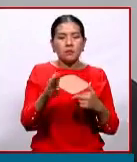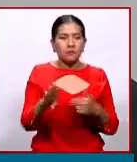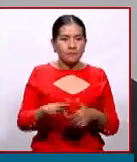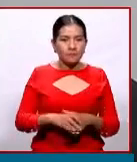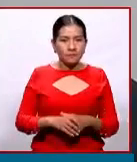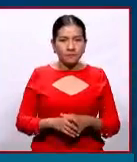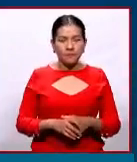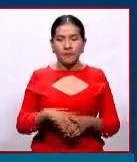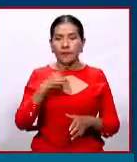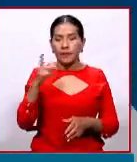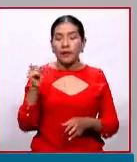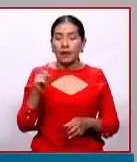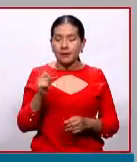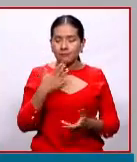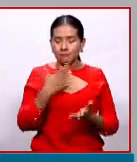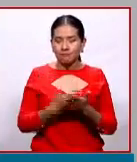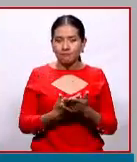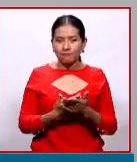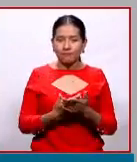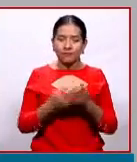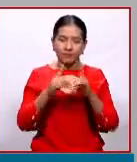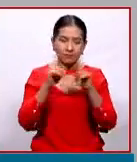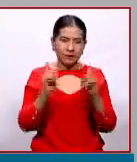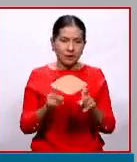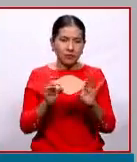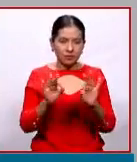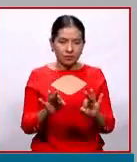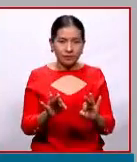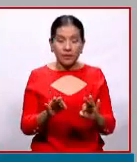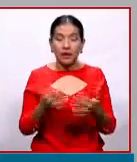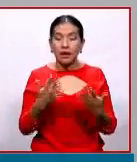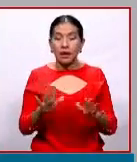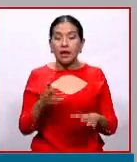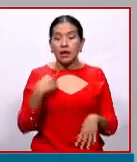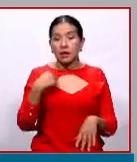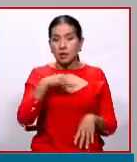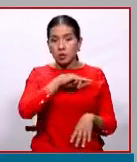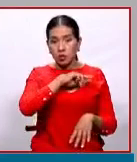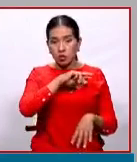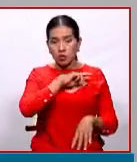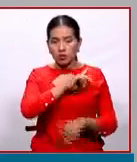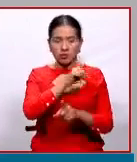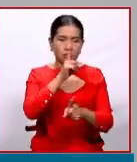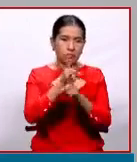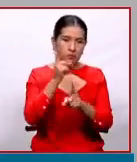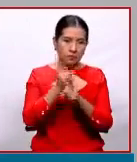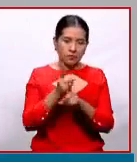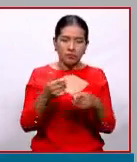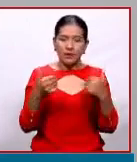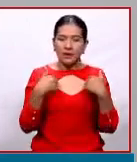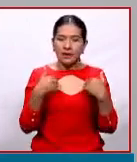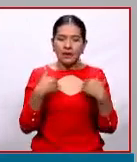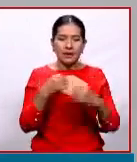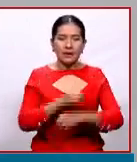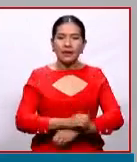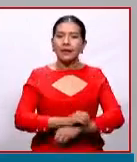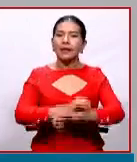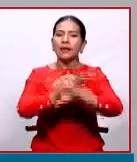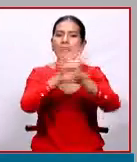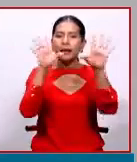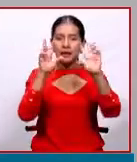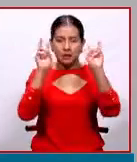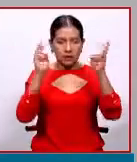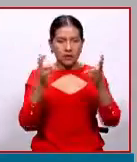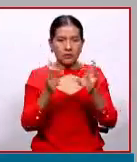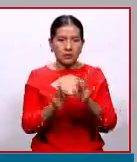Bien, es una muy buena introducción y en realidad nosotros justamente tenemos claro que es